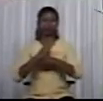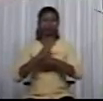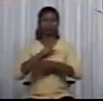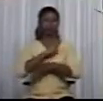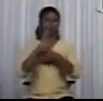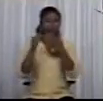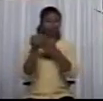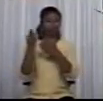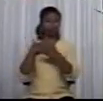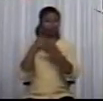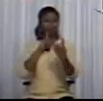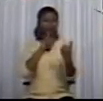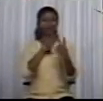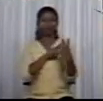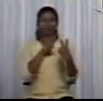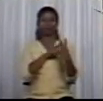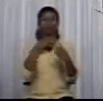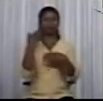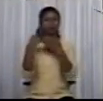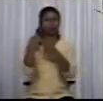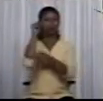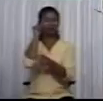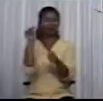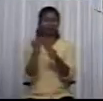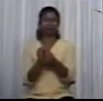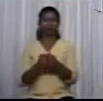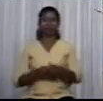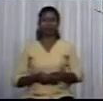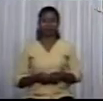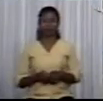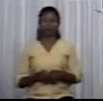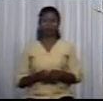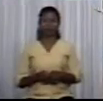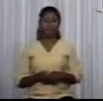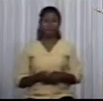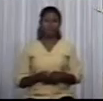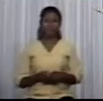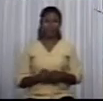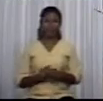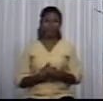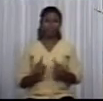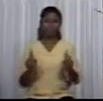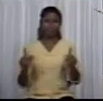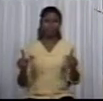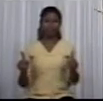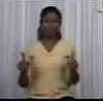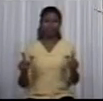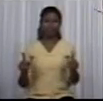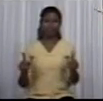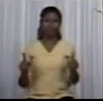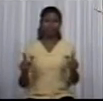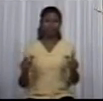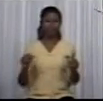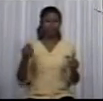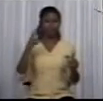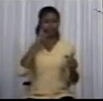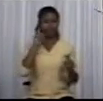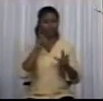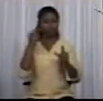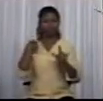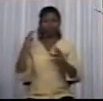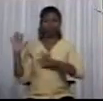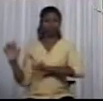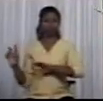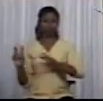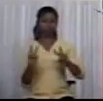a ir de aquí, se nos va a ir para el cielo, tiene como 70 y pico de años. Pero no se van a asustar cuando ese monumento